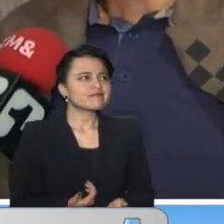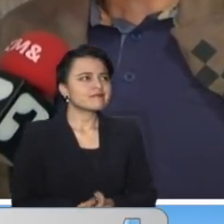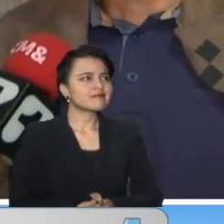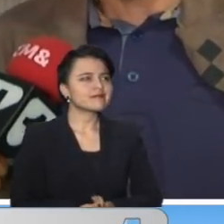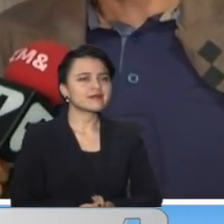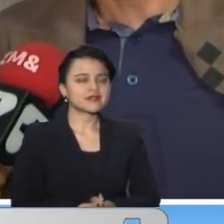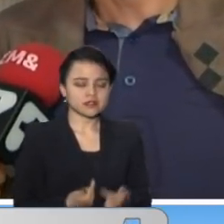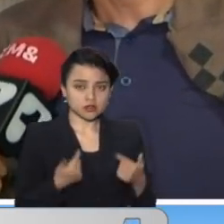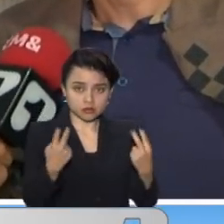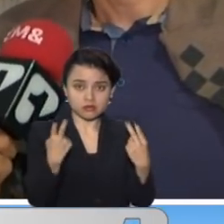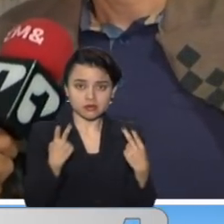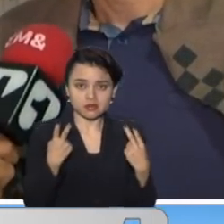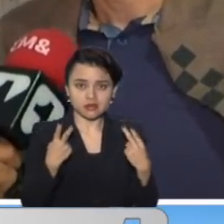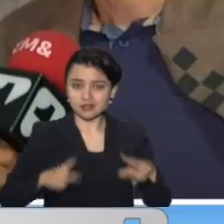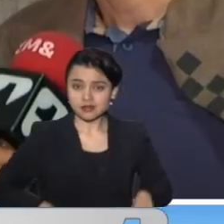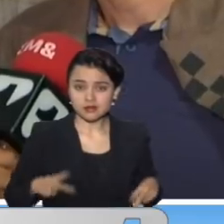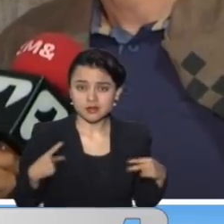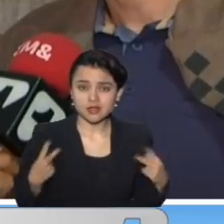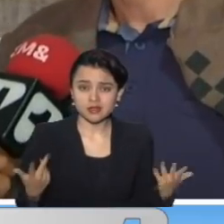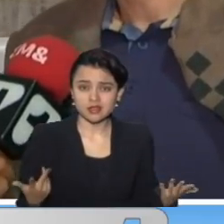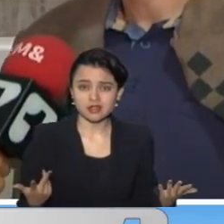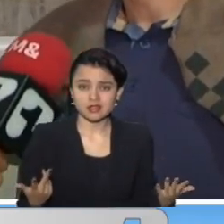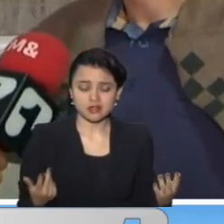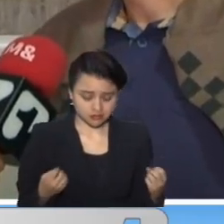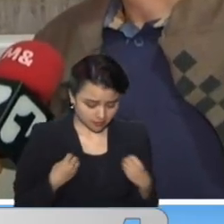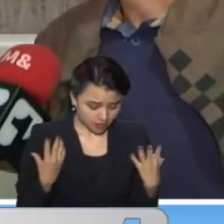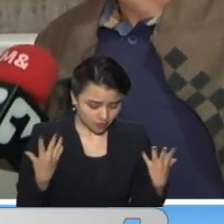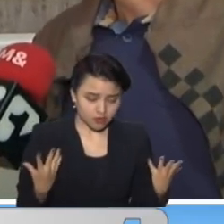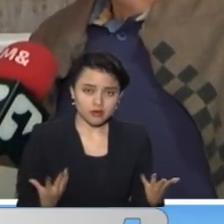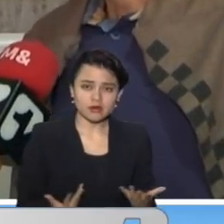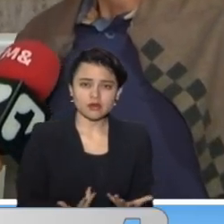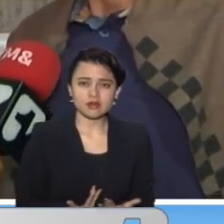estoy con vida después de estar